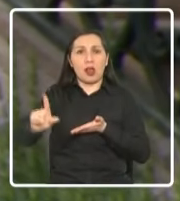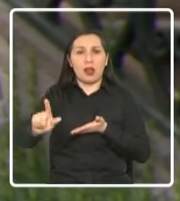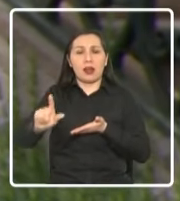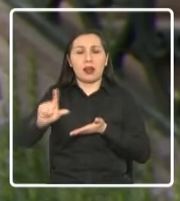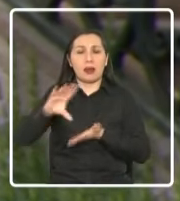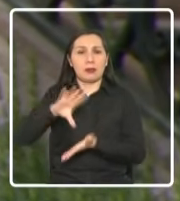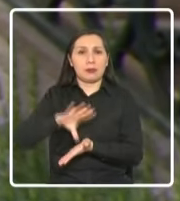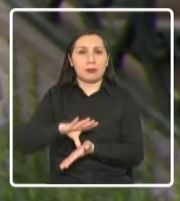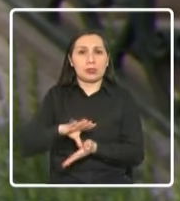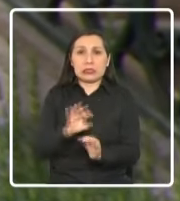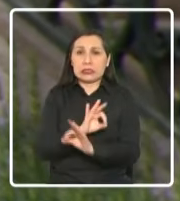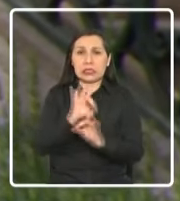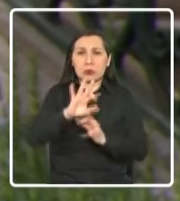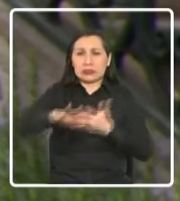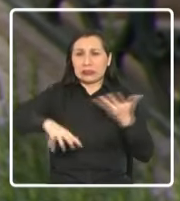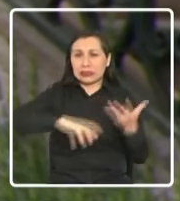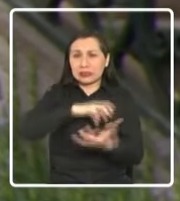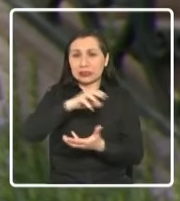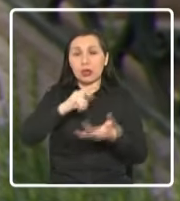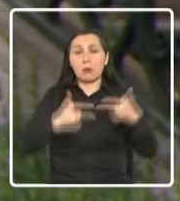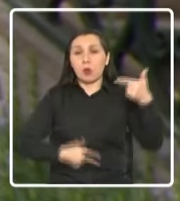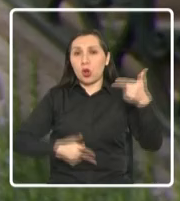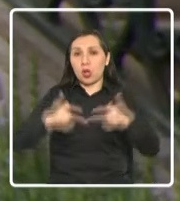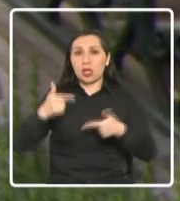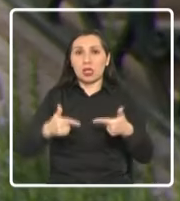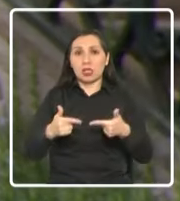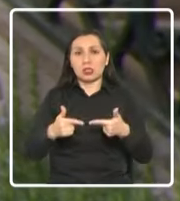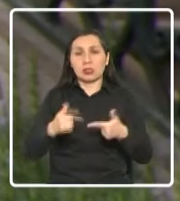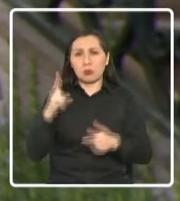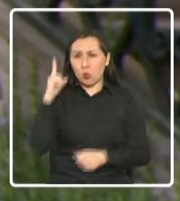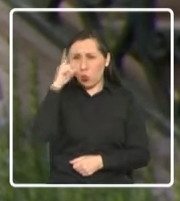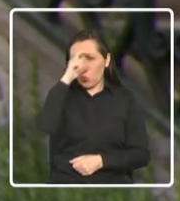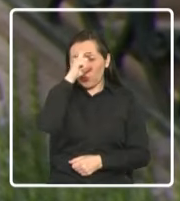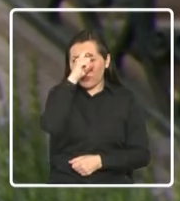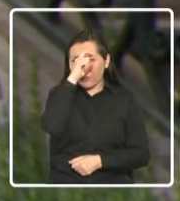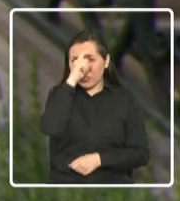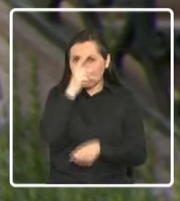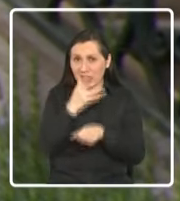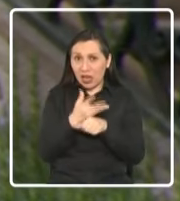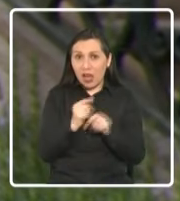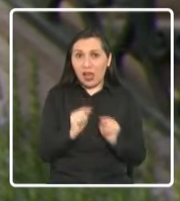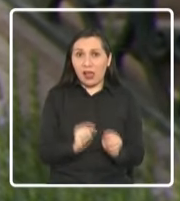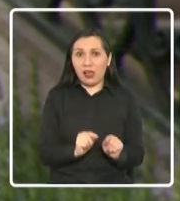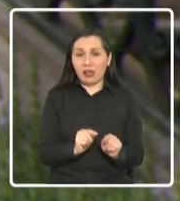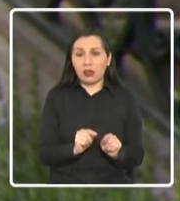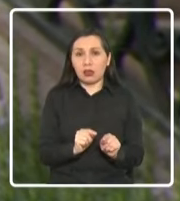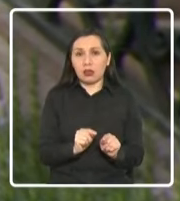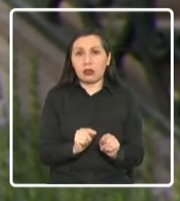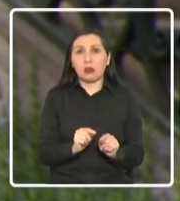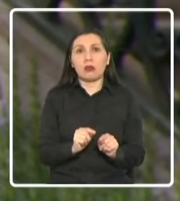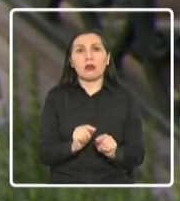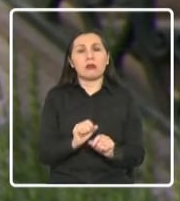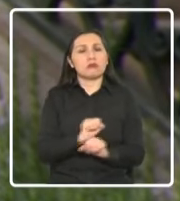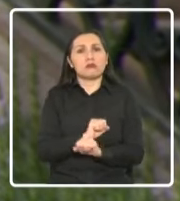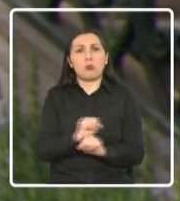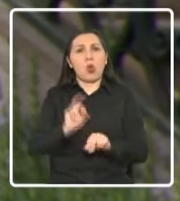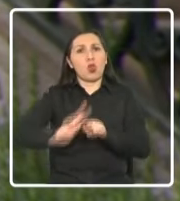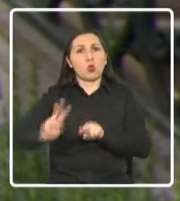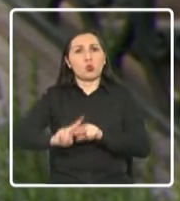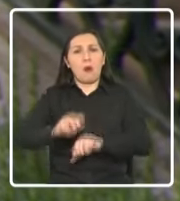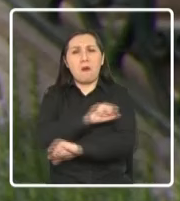Y es que ninguna crisis política, por compleja que ésta sea, se sortea